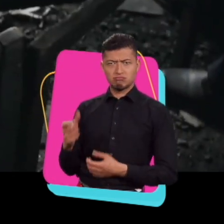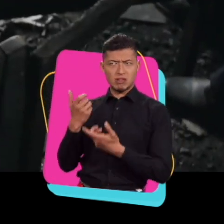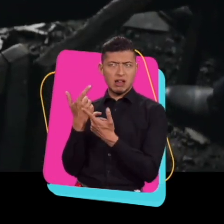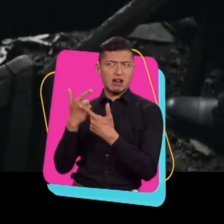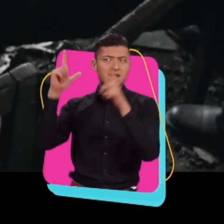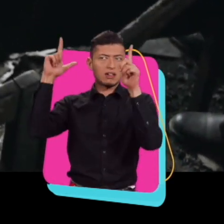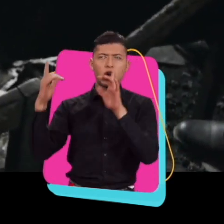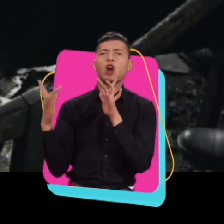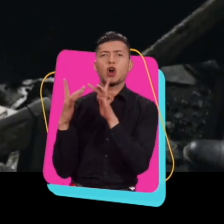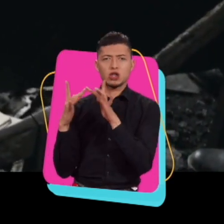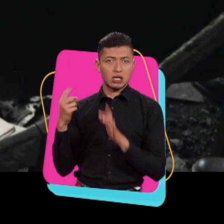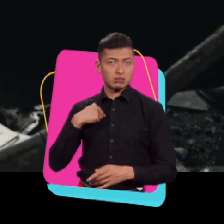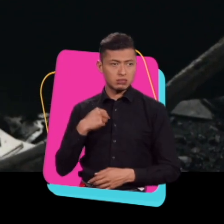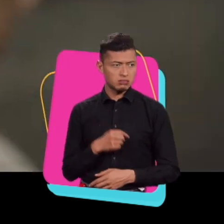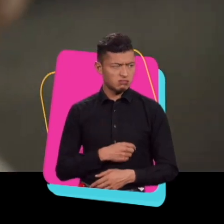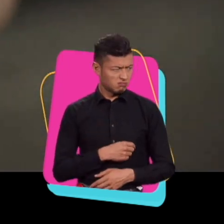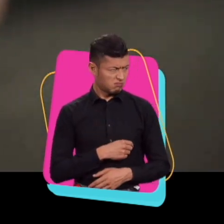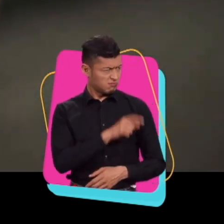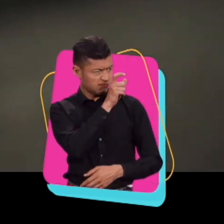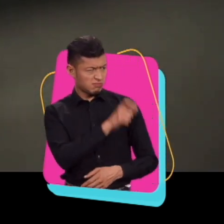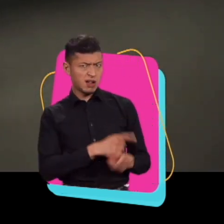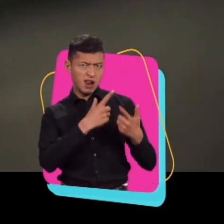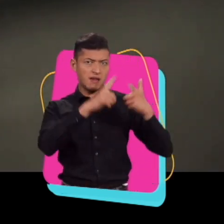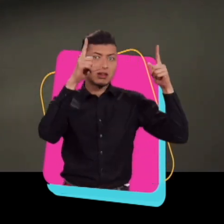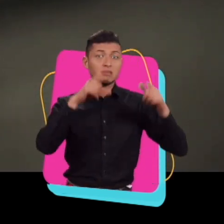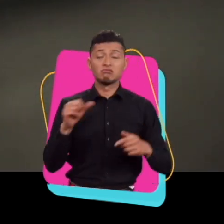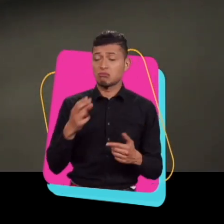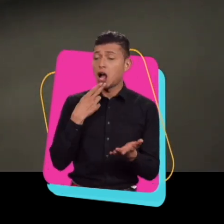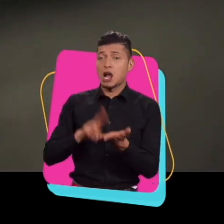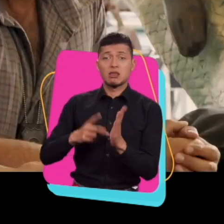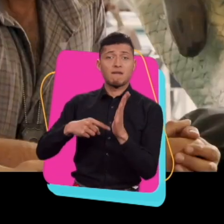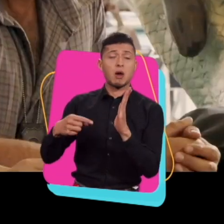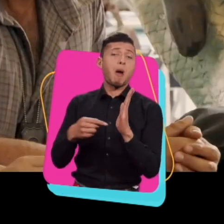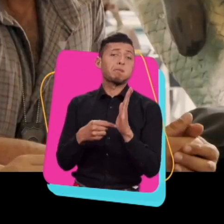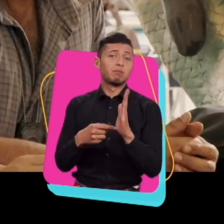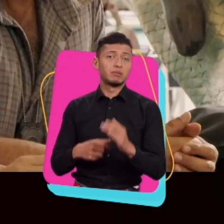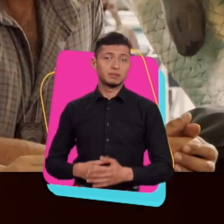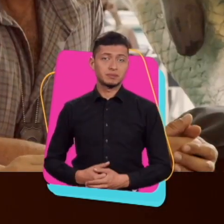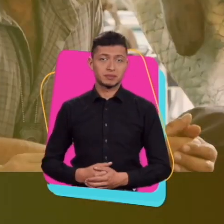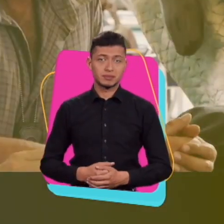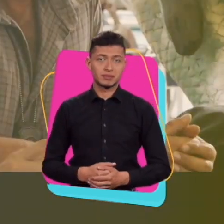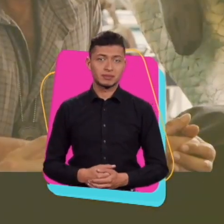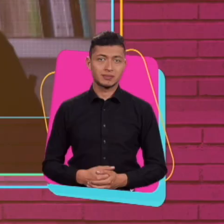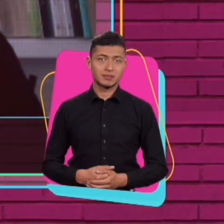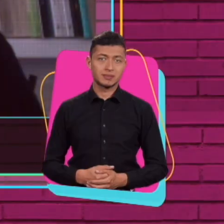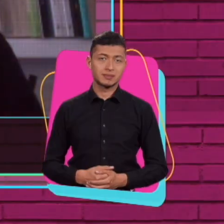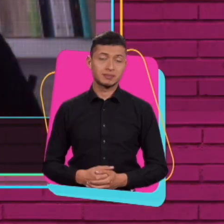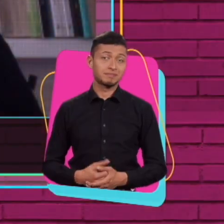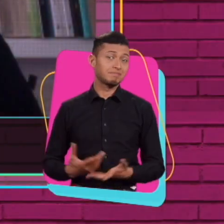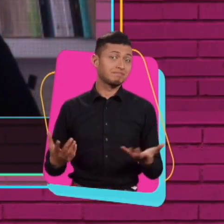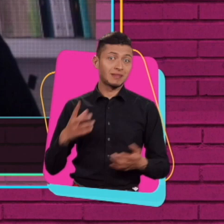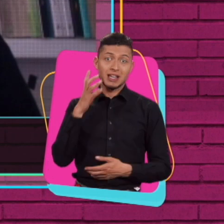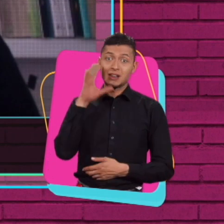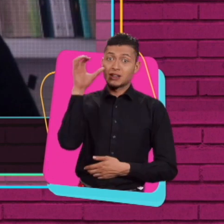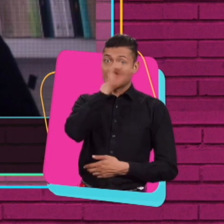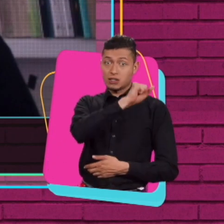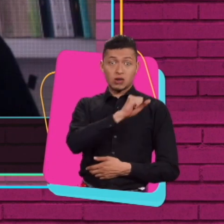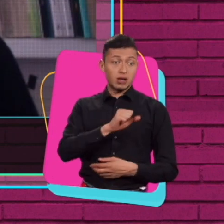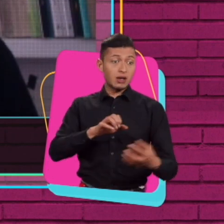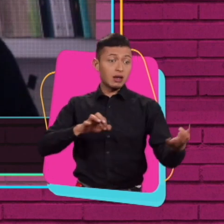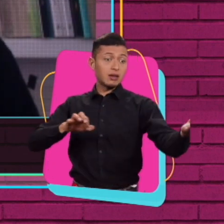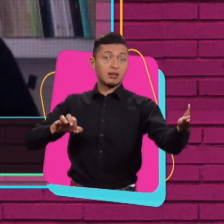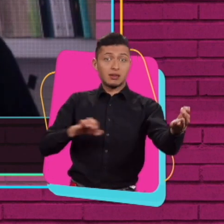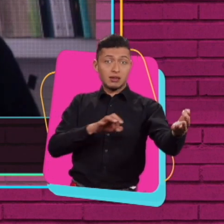Pues el libertador me contactó a mí. ¿El libertador? Así firmó la carta. Pero es